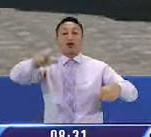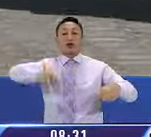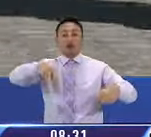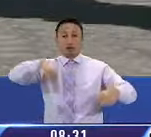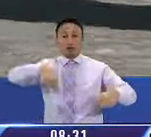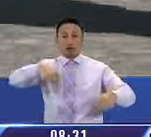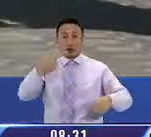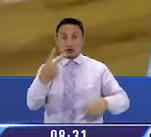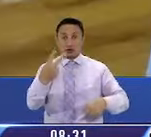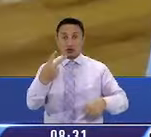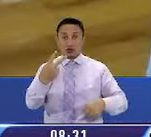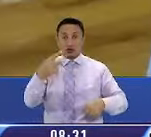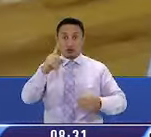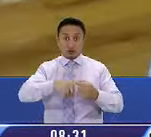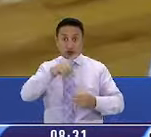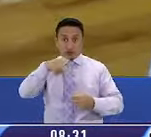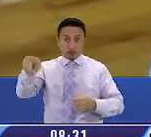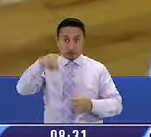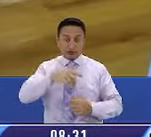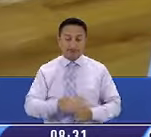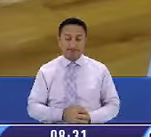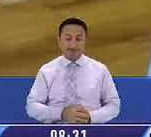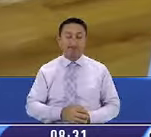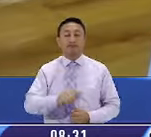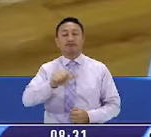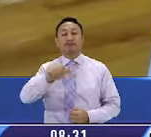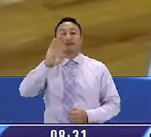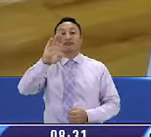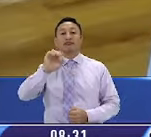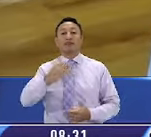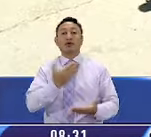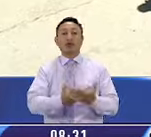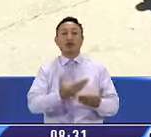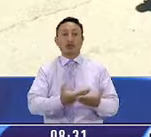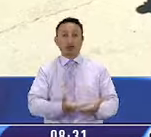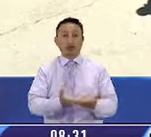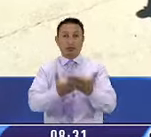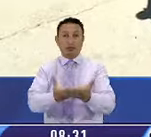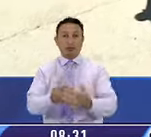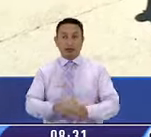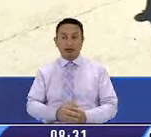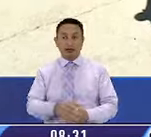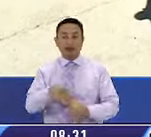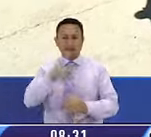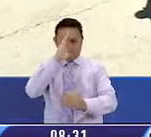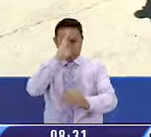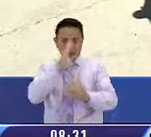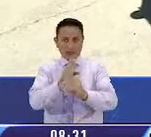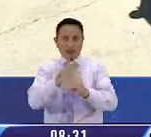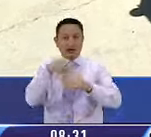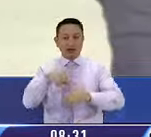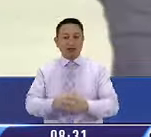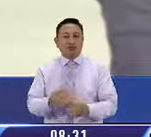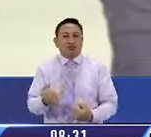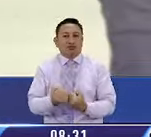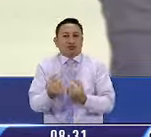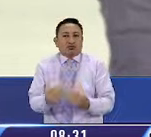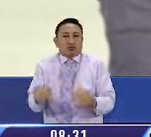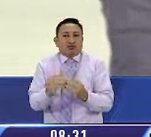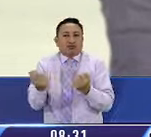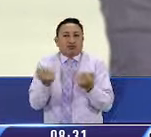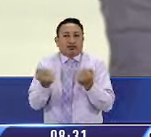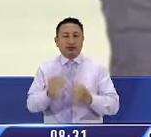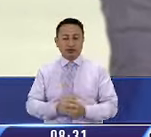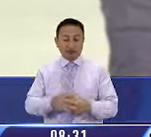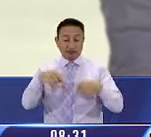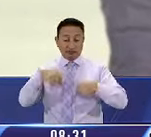más ocupantes. El concejal Bernardo Abad presentó esta propuesta. Dijo que el objetivo es que se fortalezcan los controles para reducir